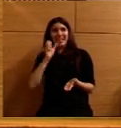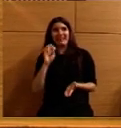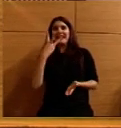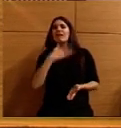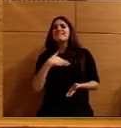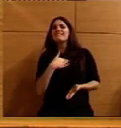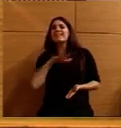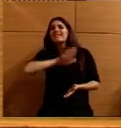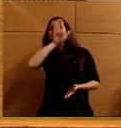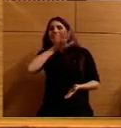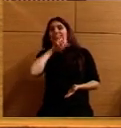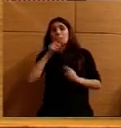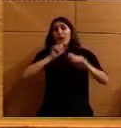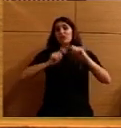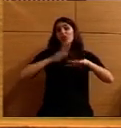socio, porque de la asociación son 3.